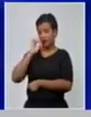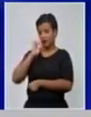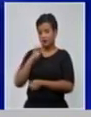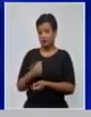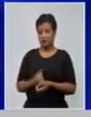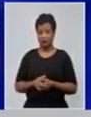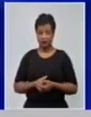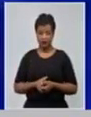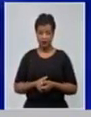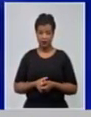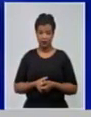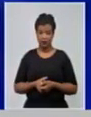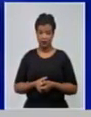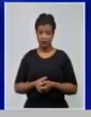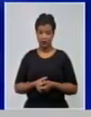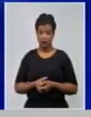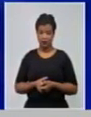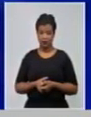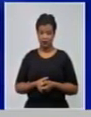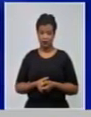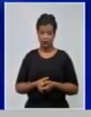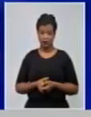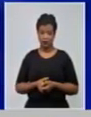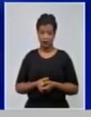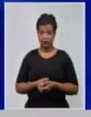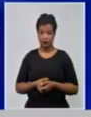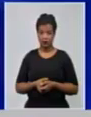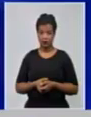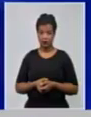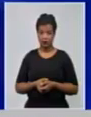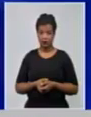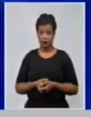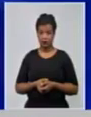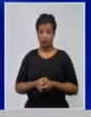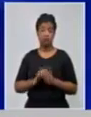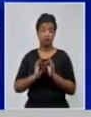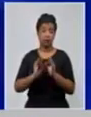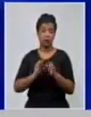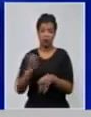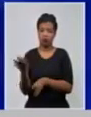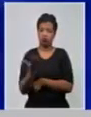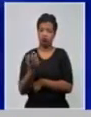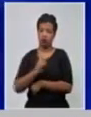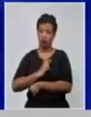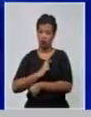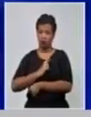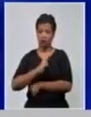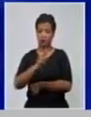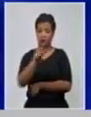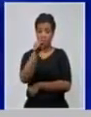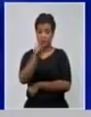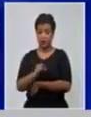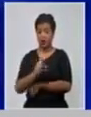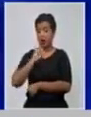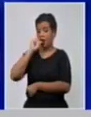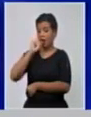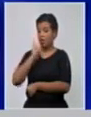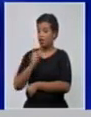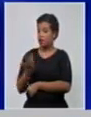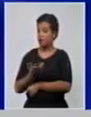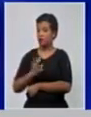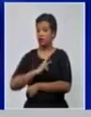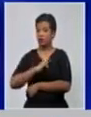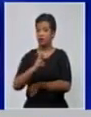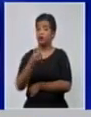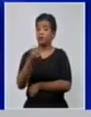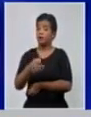diagnóstico, permiten que rápidamente se le pueda dar la respuesta a las personas de ese